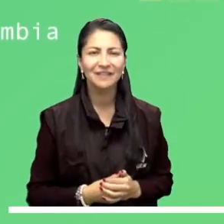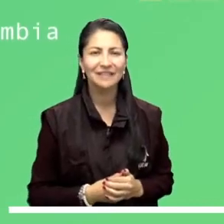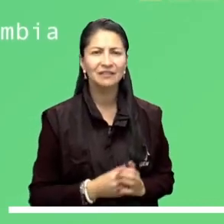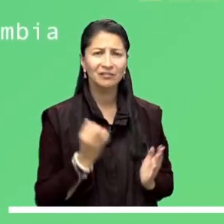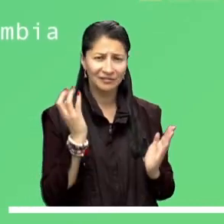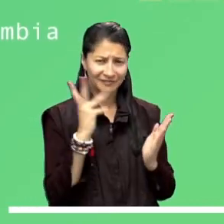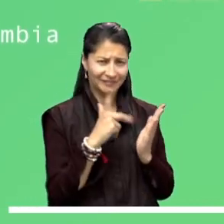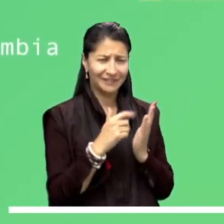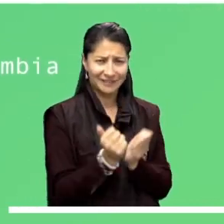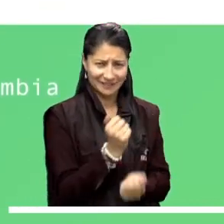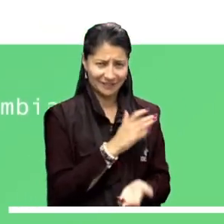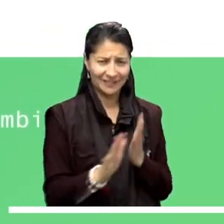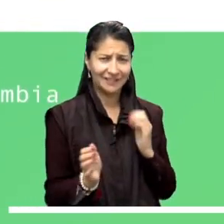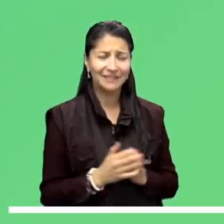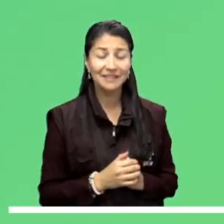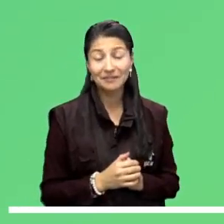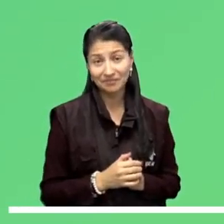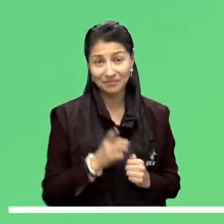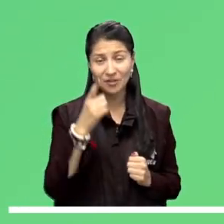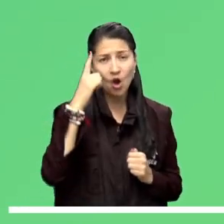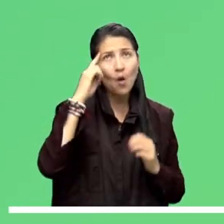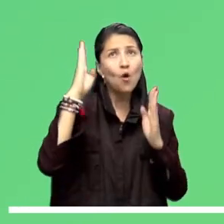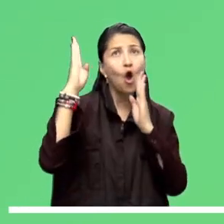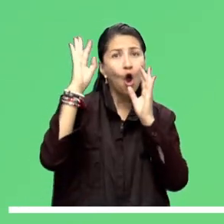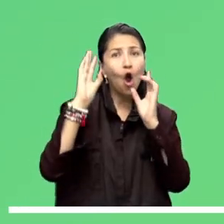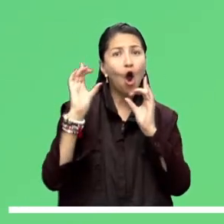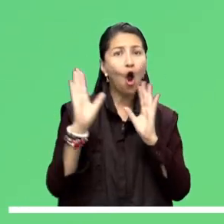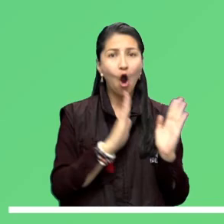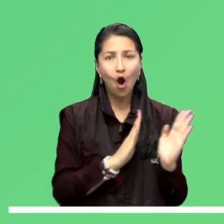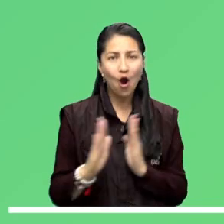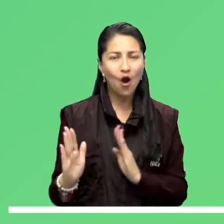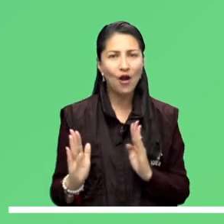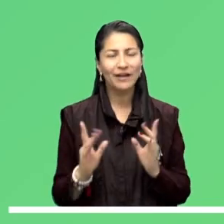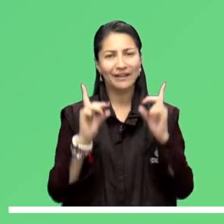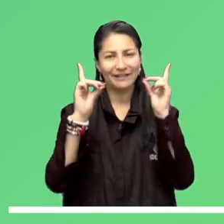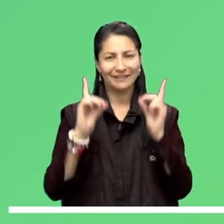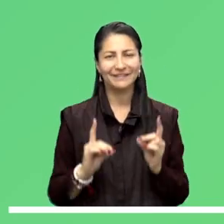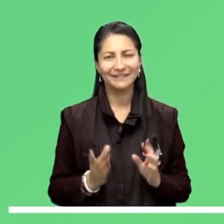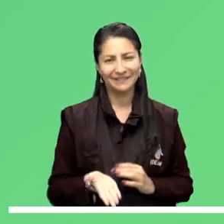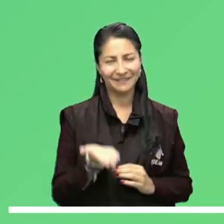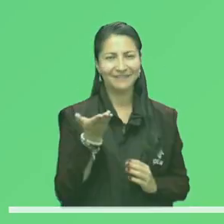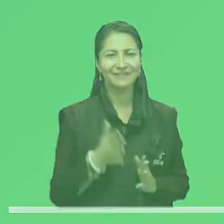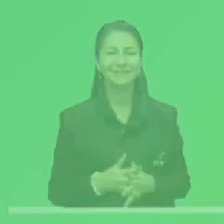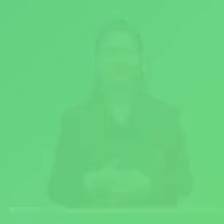descarguela gratis planee su día y tome las mejores decisiones adiós Gracias.